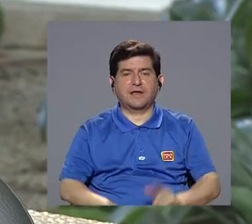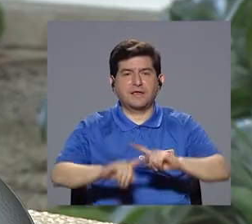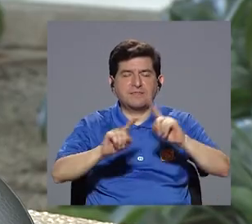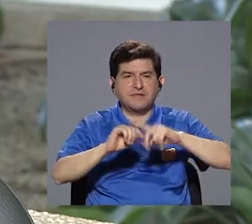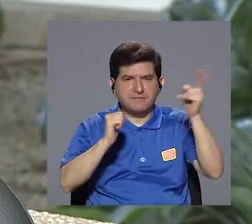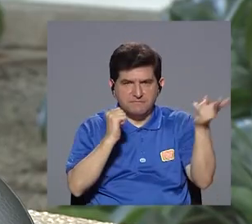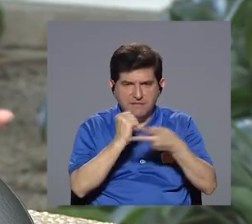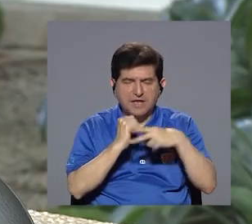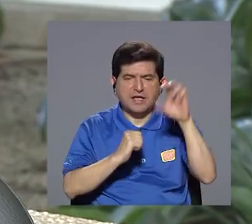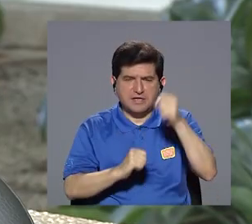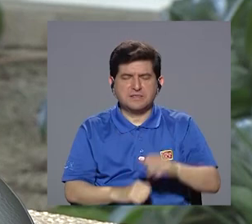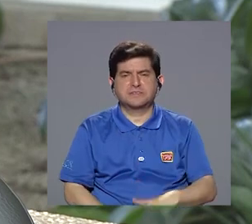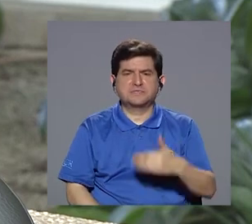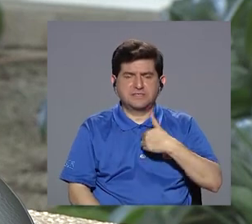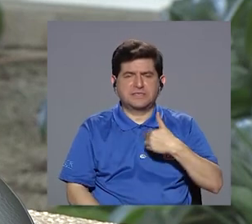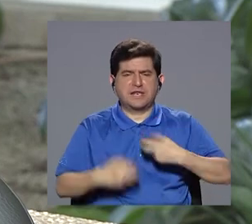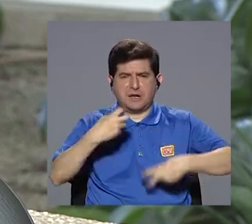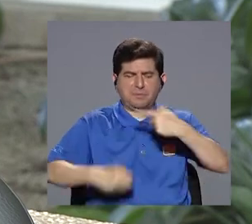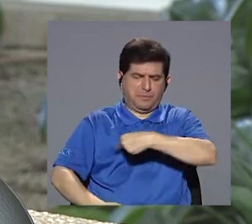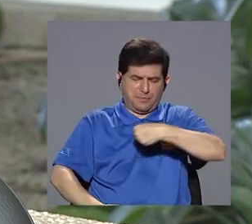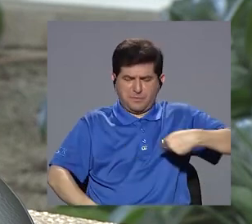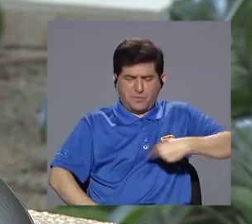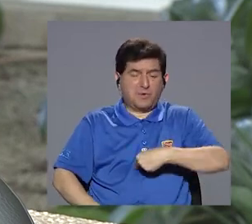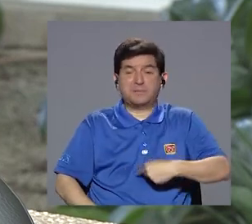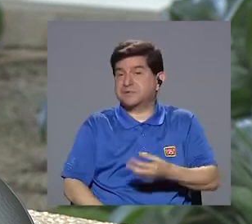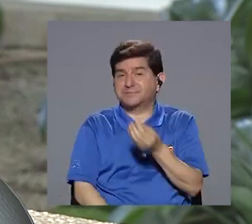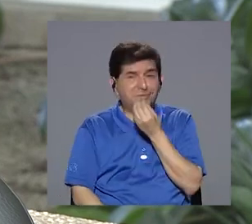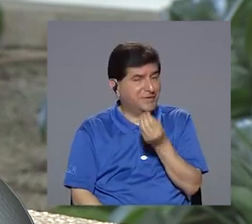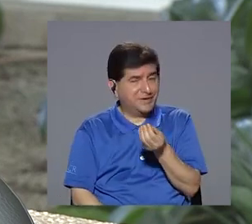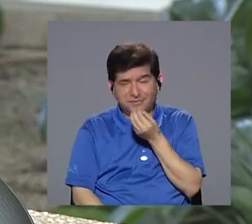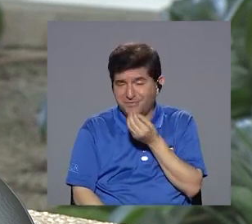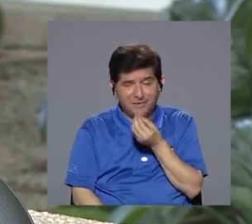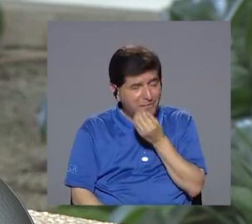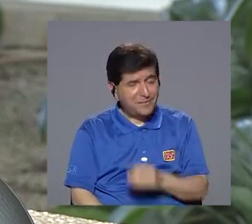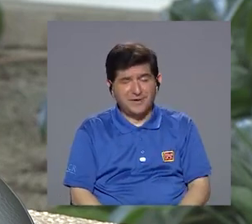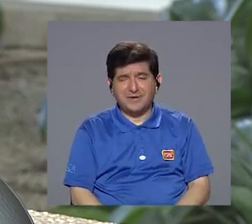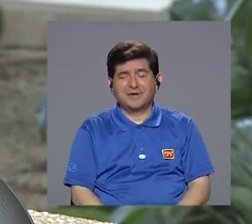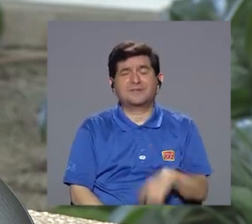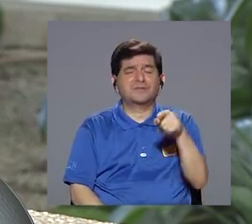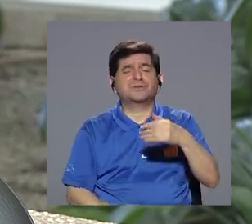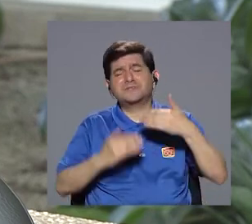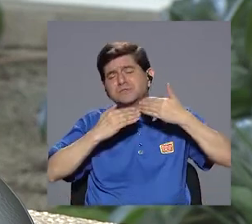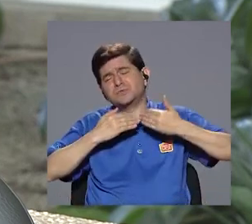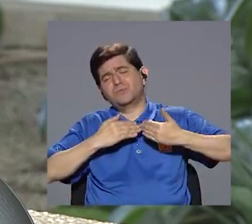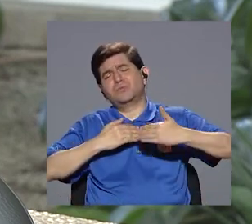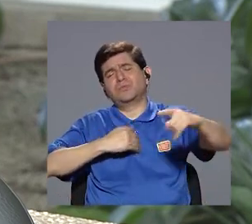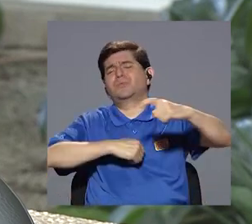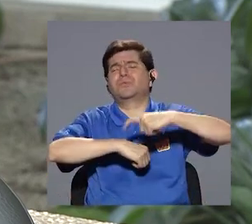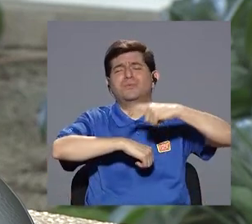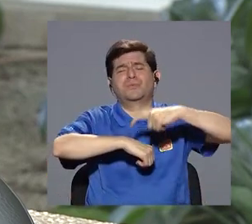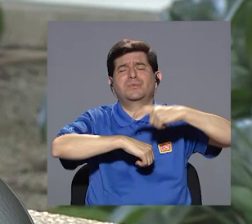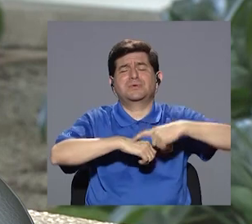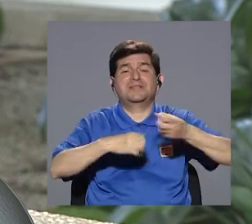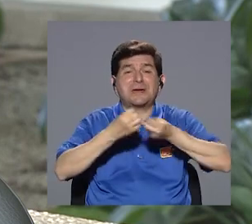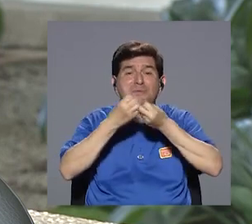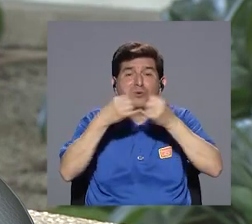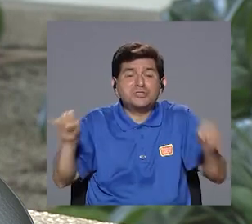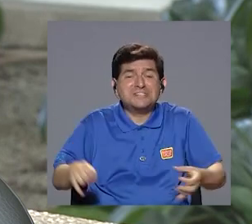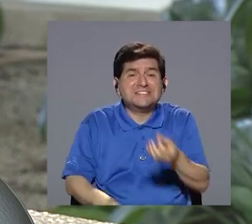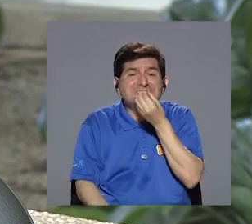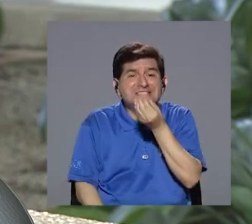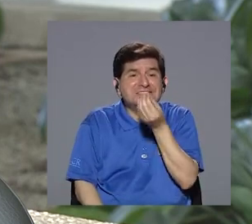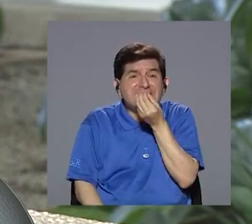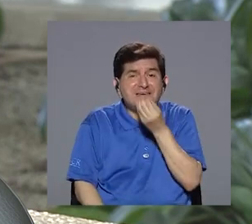muchas de las veces sí padecen de gastritis porque deciden no comer. Entonces pasan largos periodos de tiempo